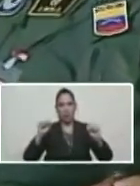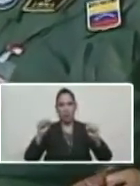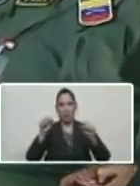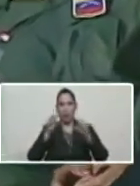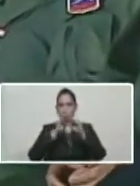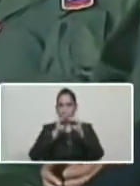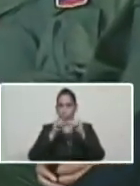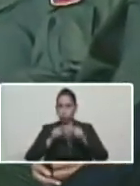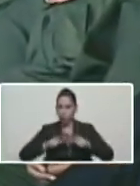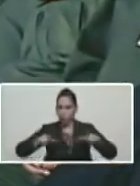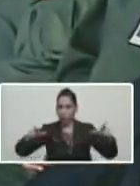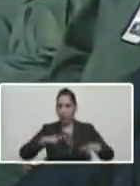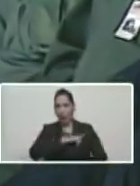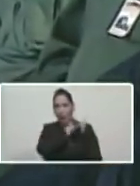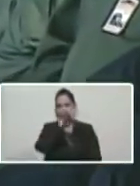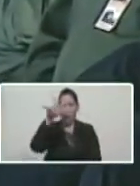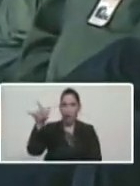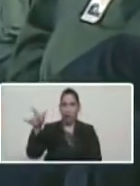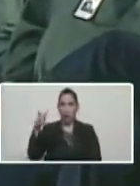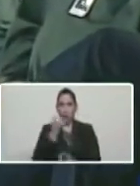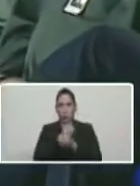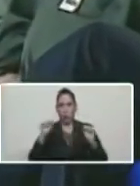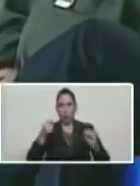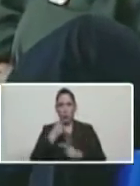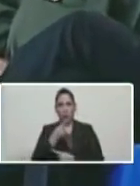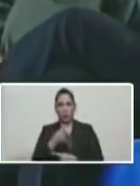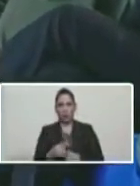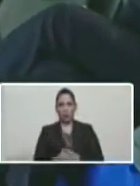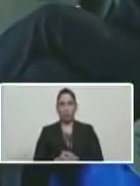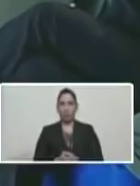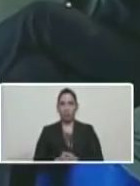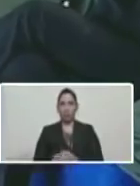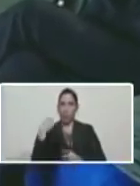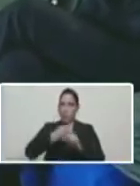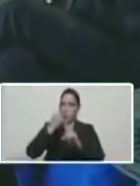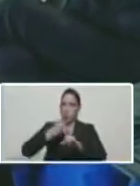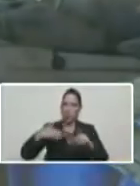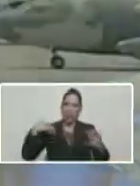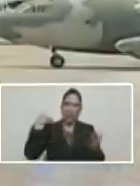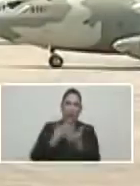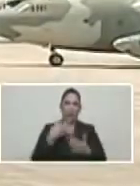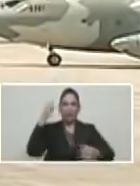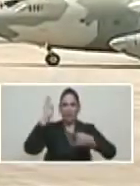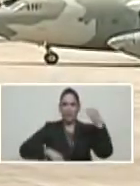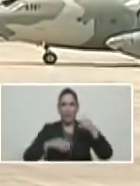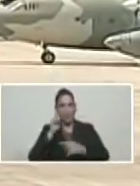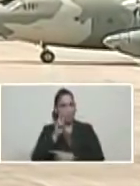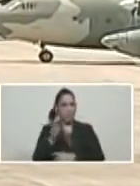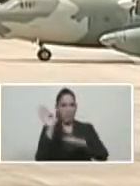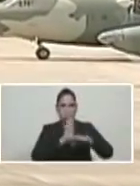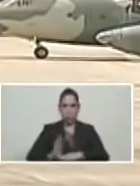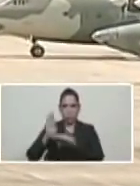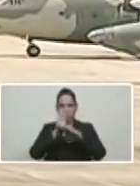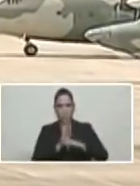Somos paladines del espacio aéreo soberano y, como dice nuestro himno, luchando hasta el fin moriremos en resguardo del patrio coro.